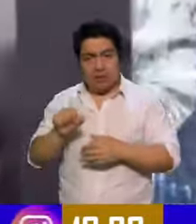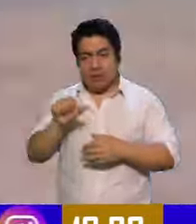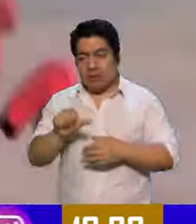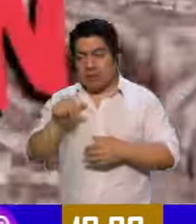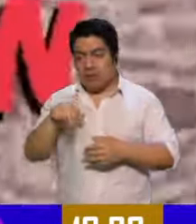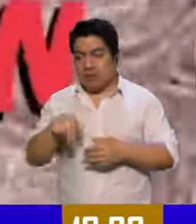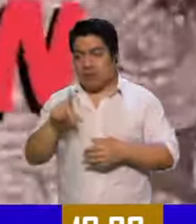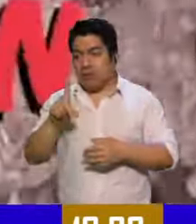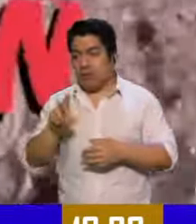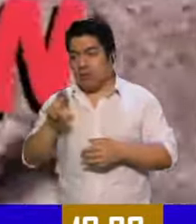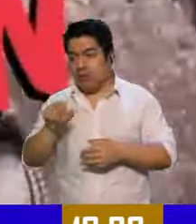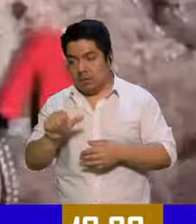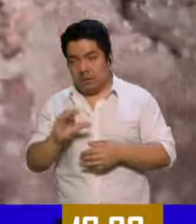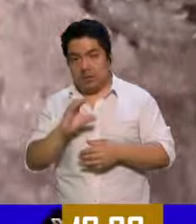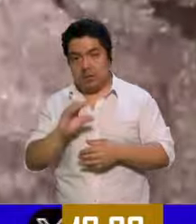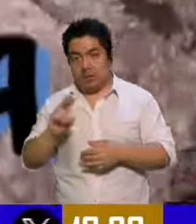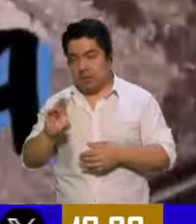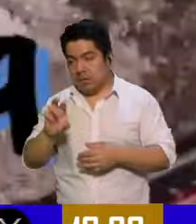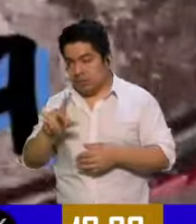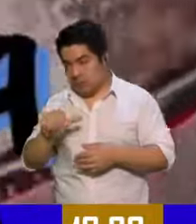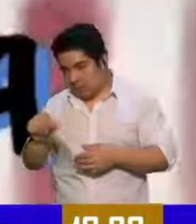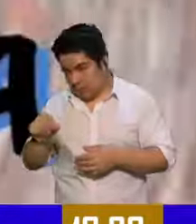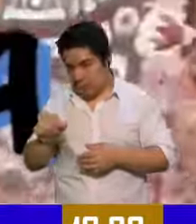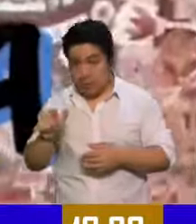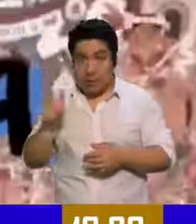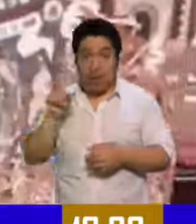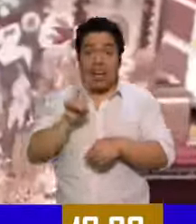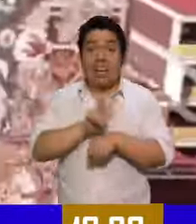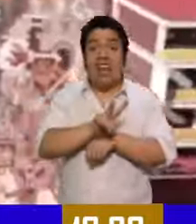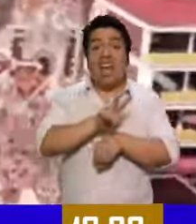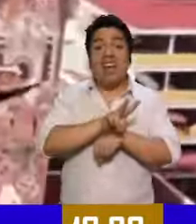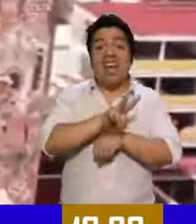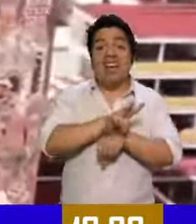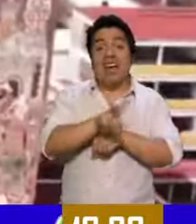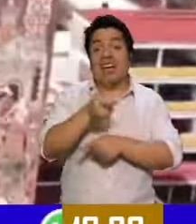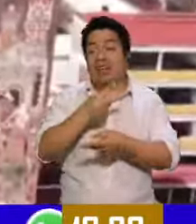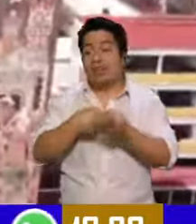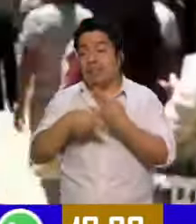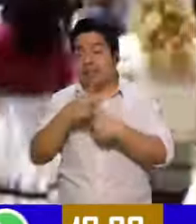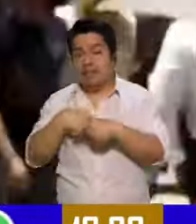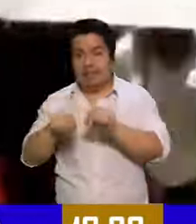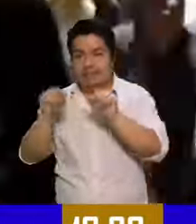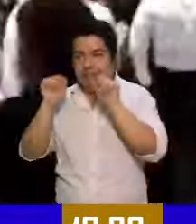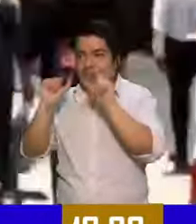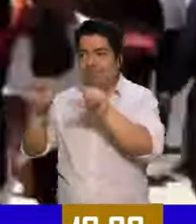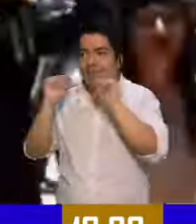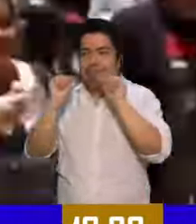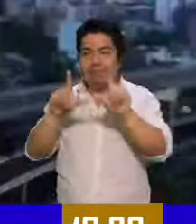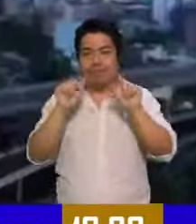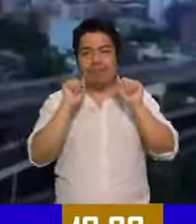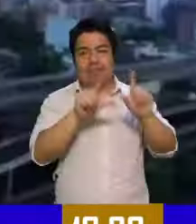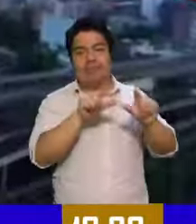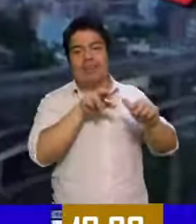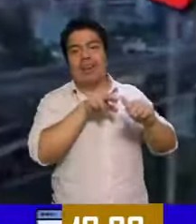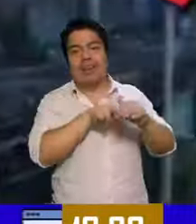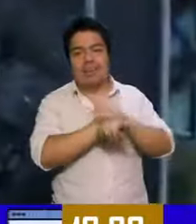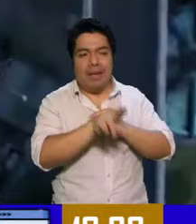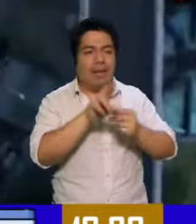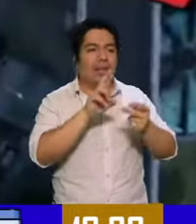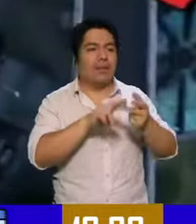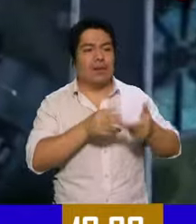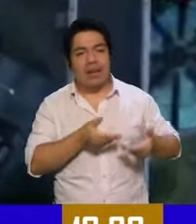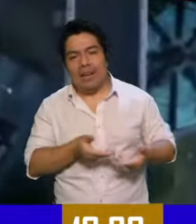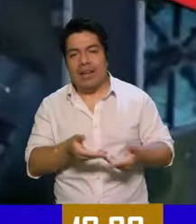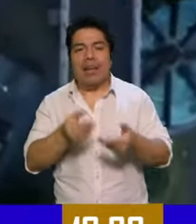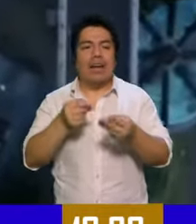ahora que regrese, ¿verdad? Ahora que regrese de Venezuela. Lo bonito del cartel es que va a estar en todas las calles, en el metro, se lo van a encontrar en el